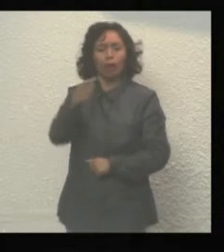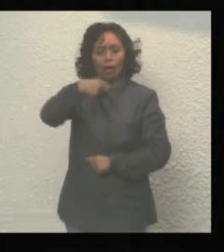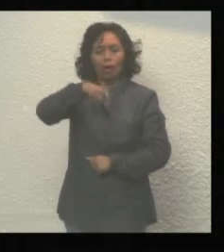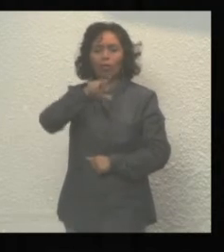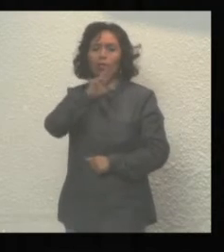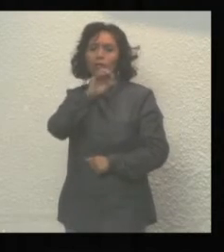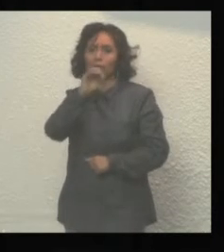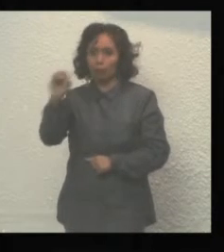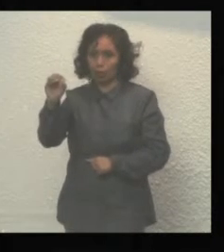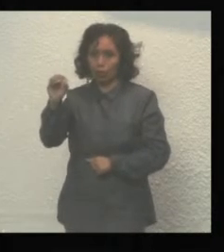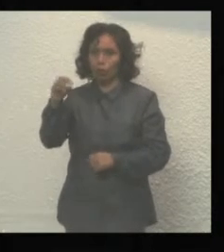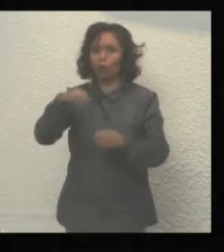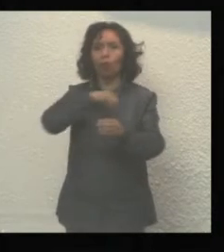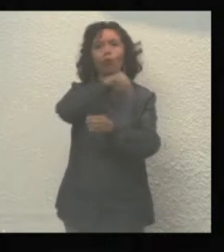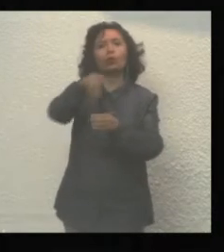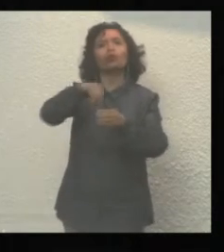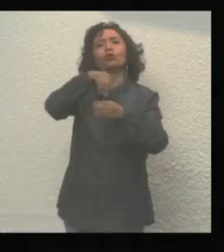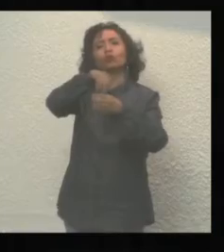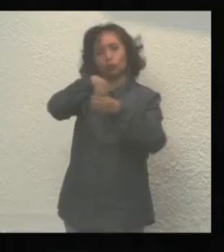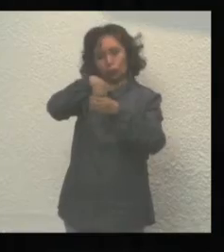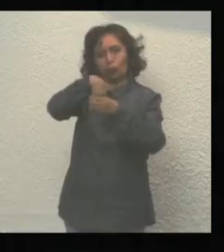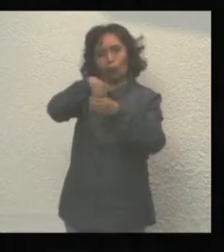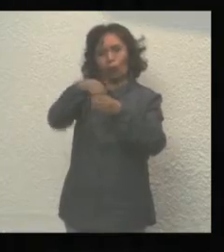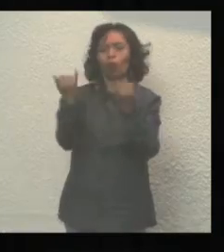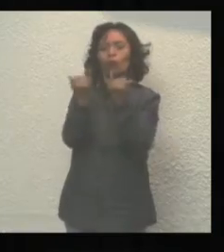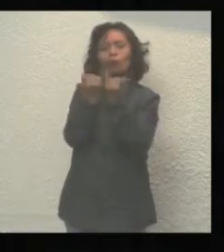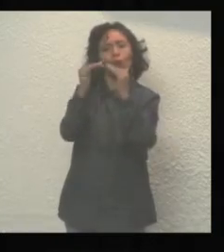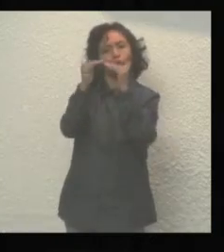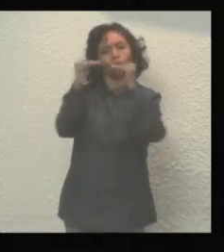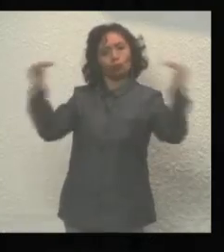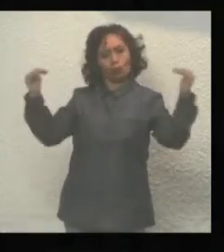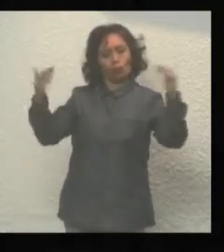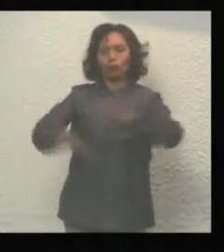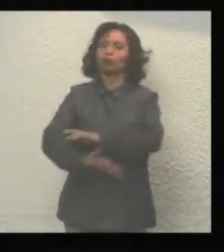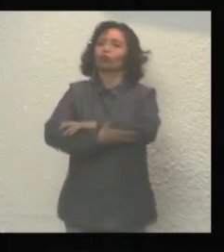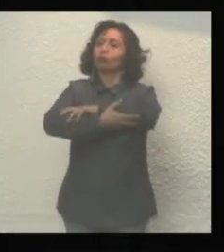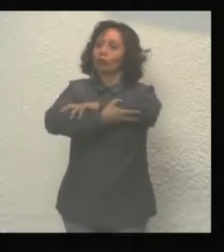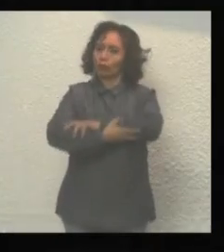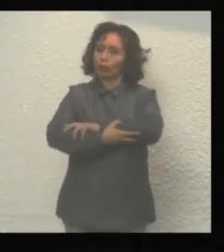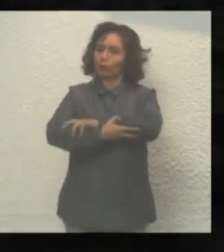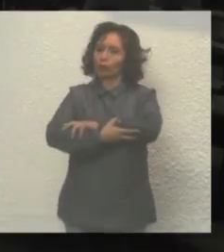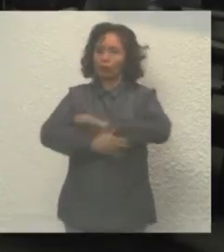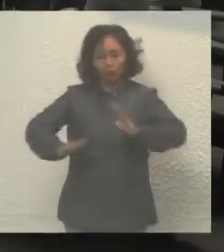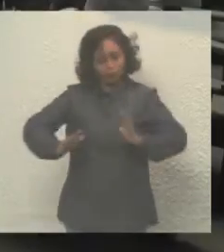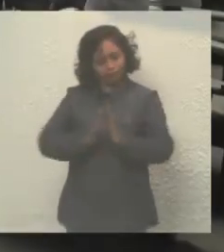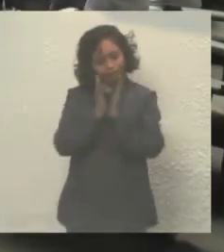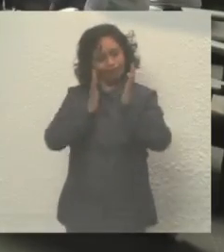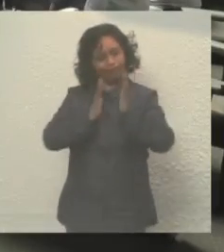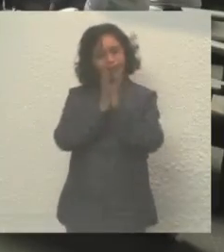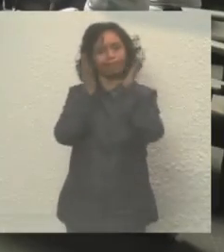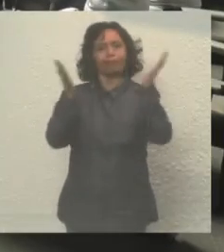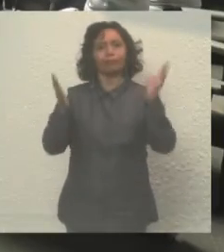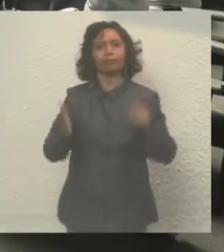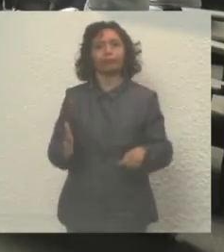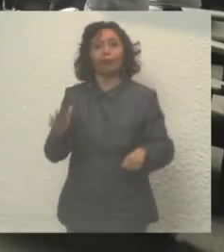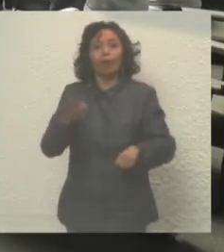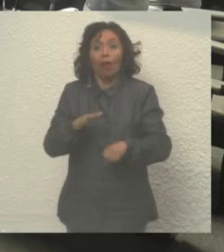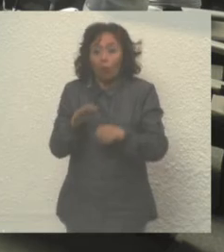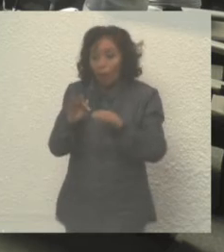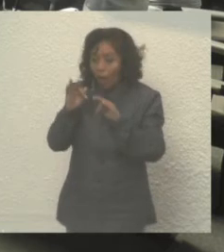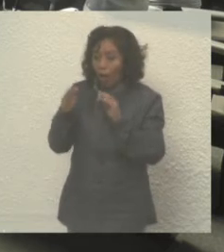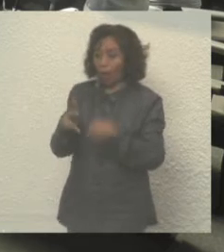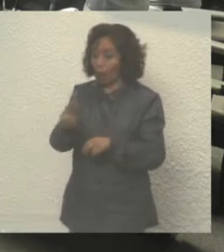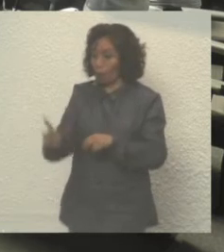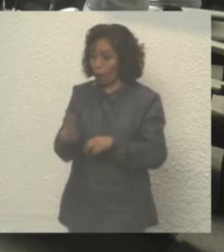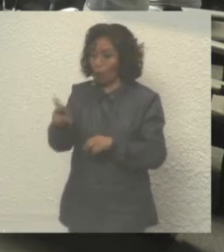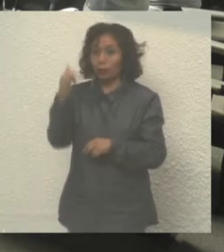Roo más inclusivo, igualitario, solidario y participativo. Porque la atención a los